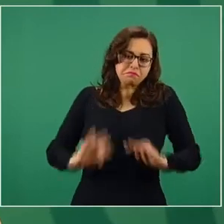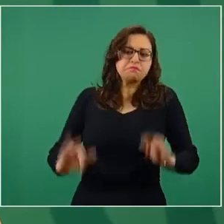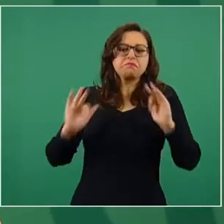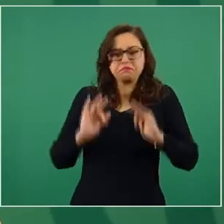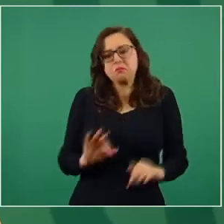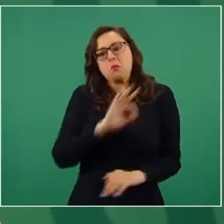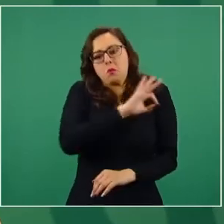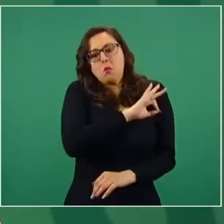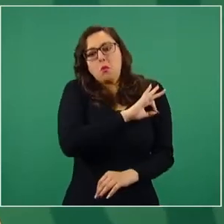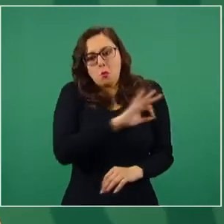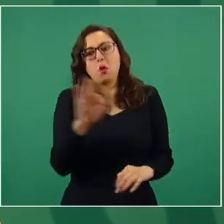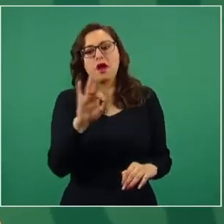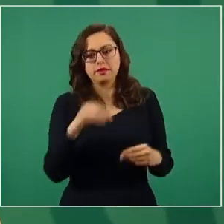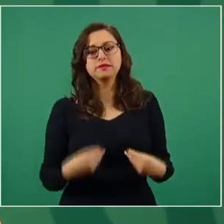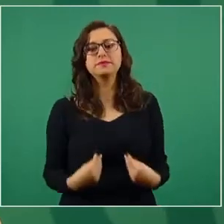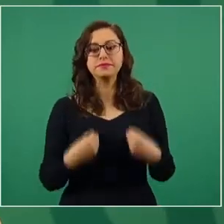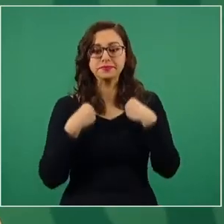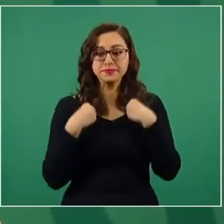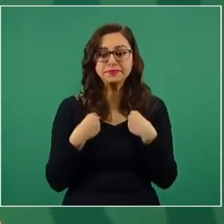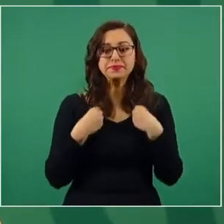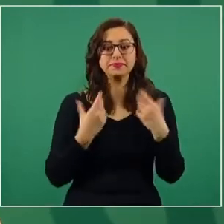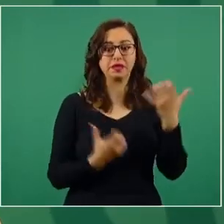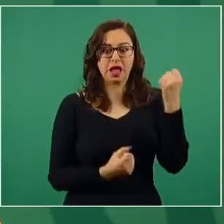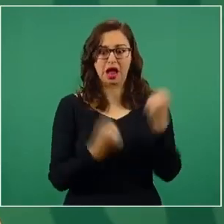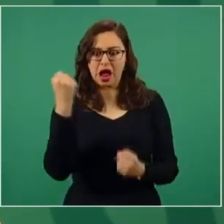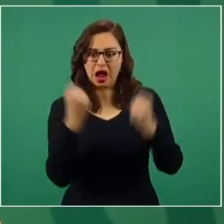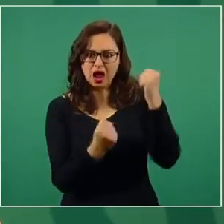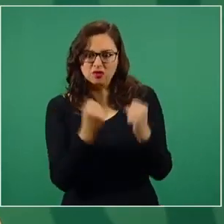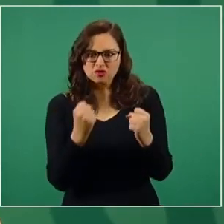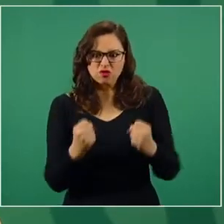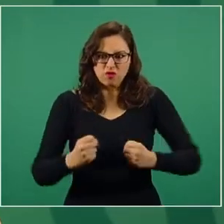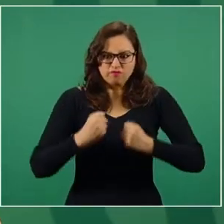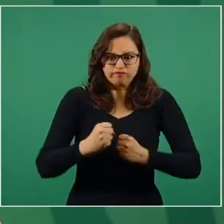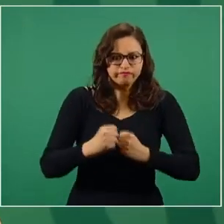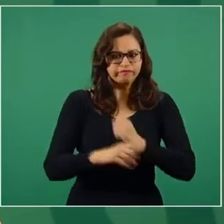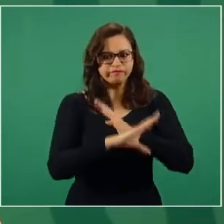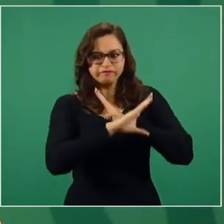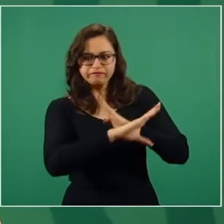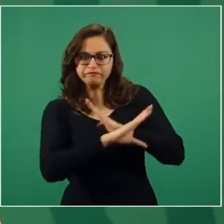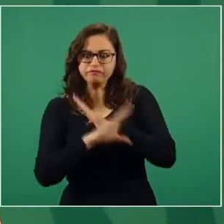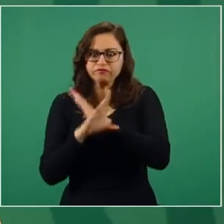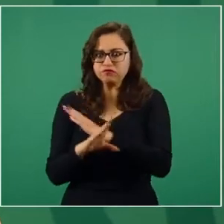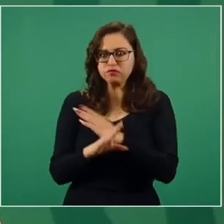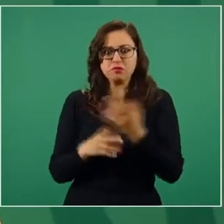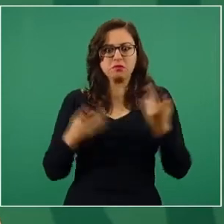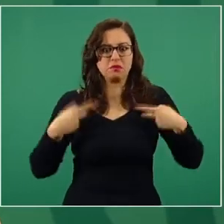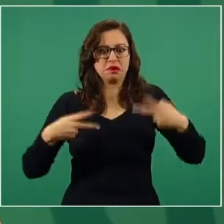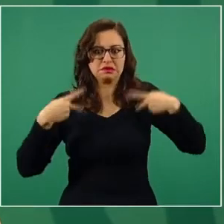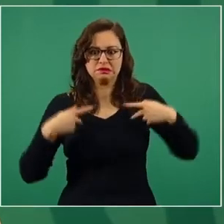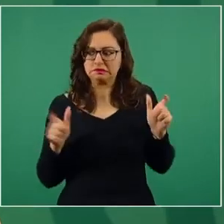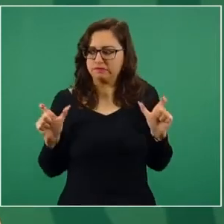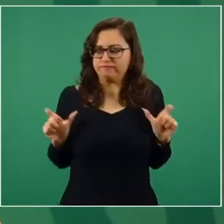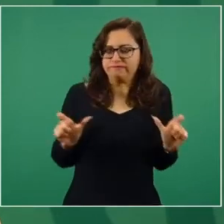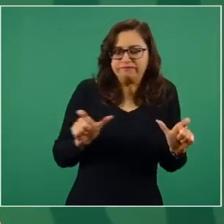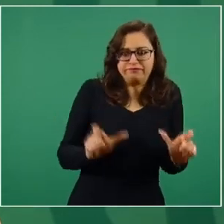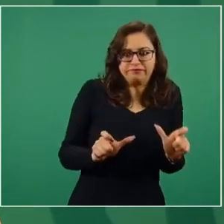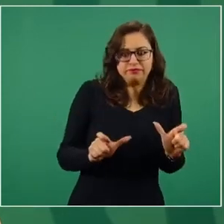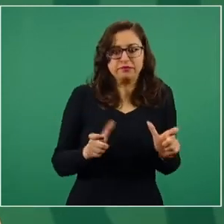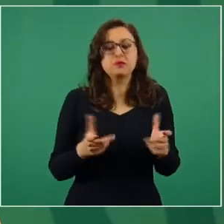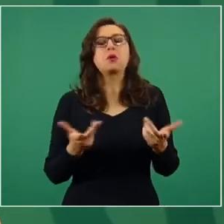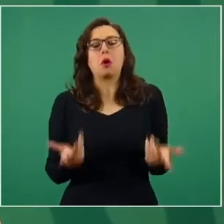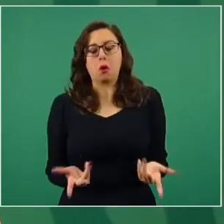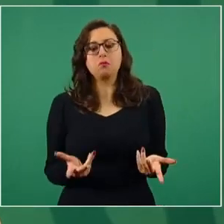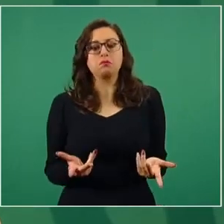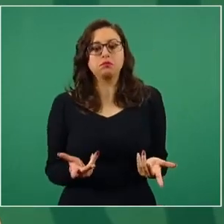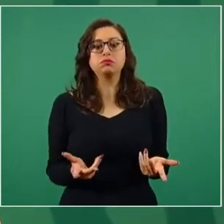amurallados, con carros blindados, con guardaespaldas,